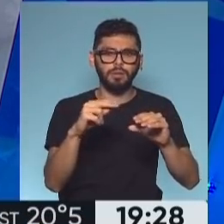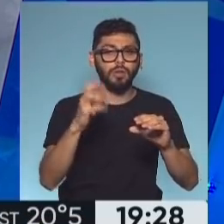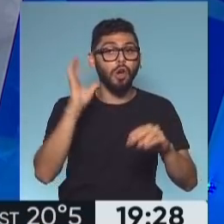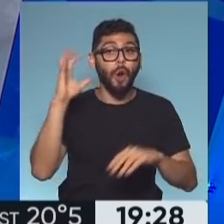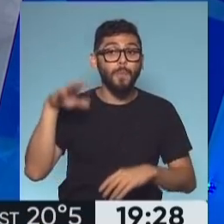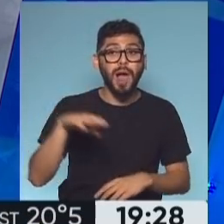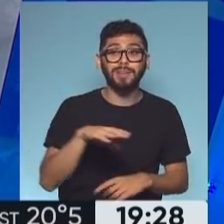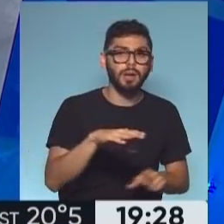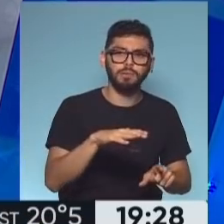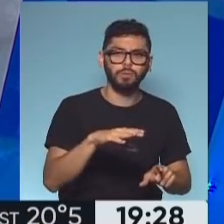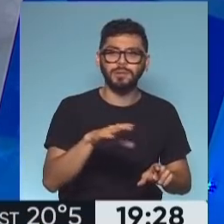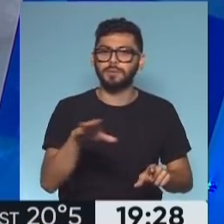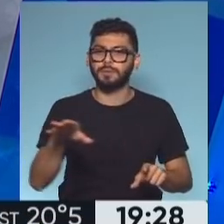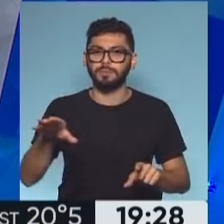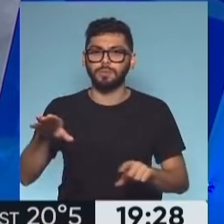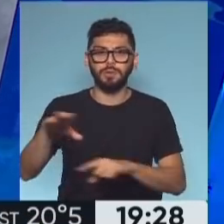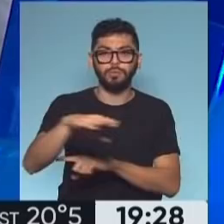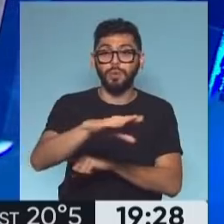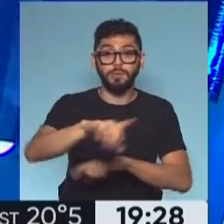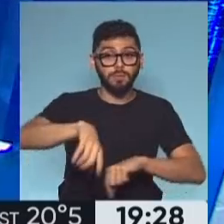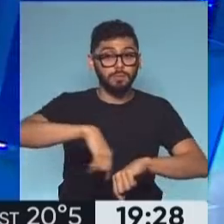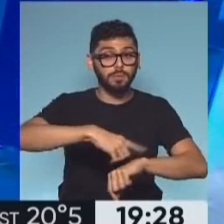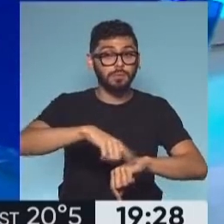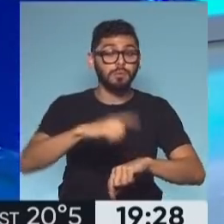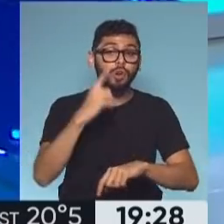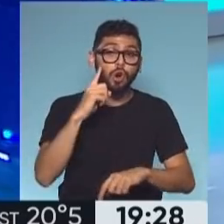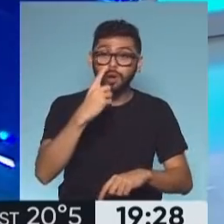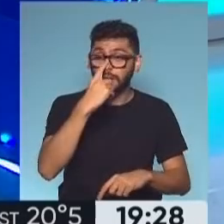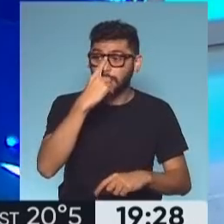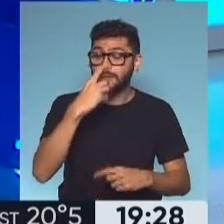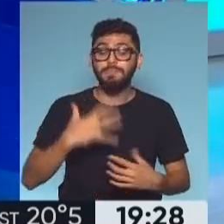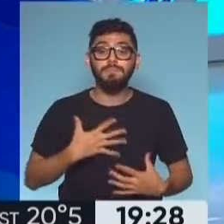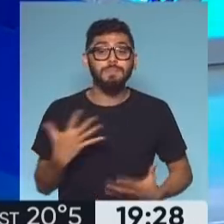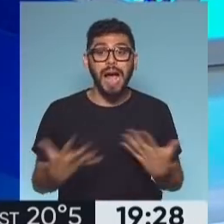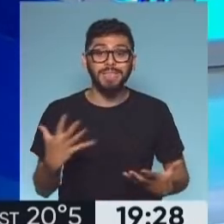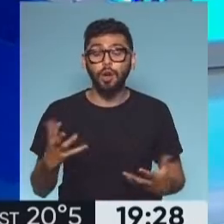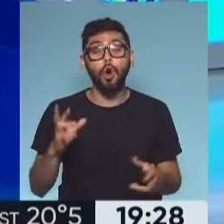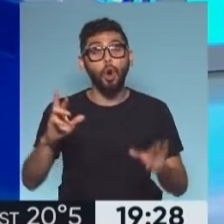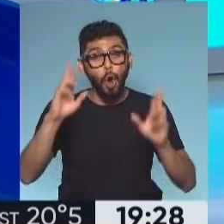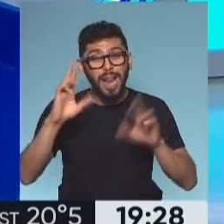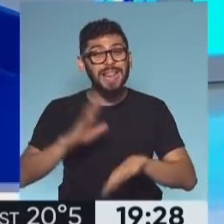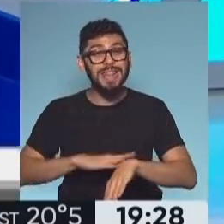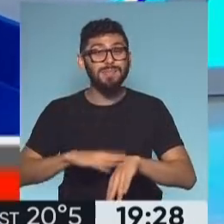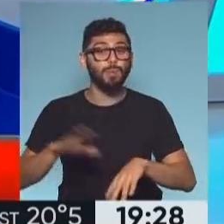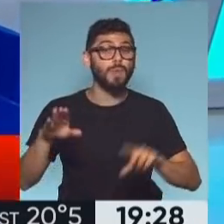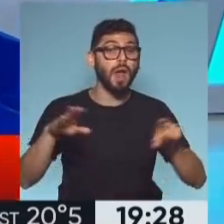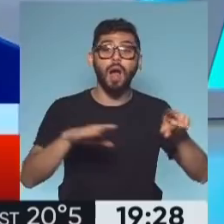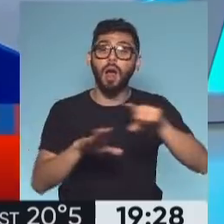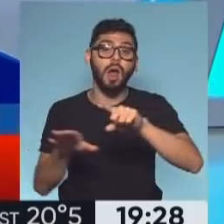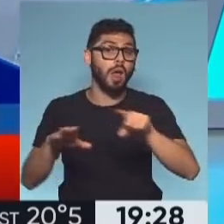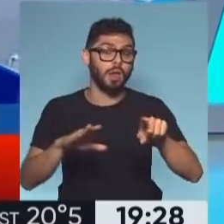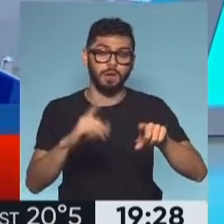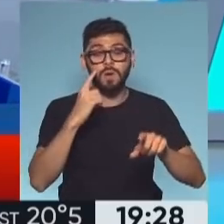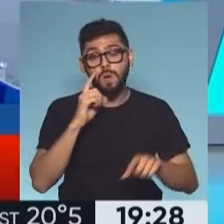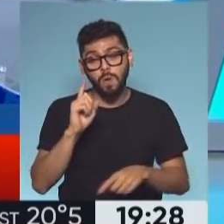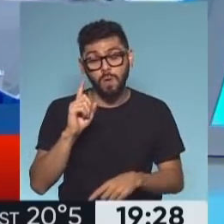terapias. Uh-huh. Así que trate de que lo que tenga le dé tiempo para poder deambular y conseguir una. Bueno, cama. En la provincia de Buenos